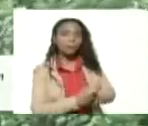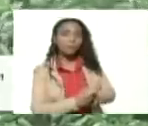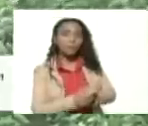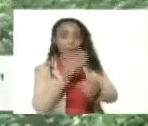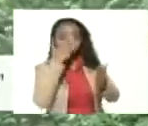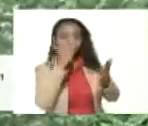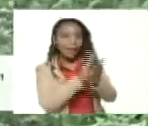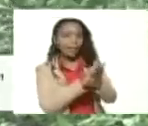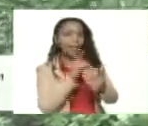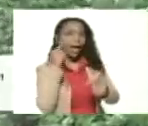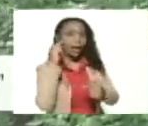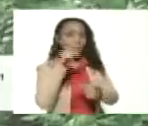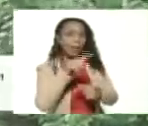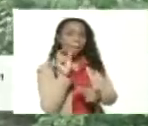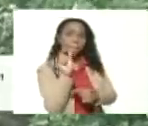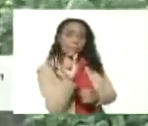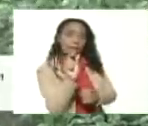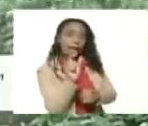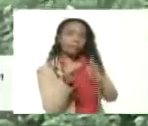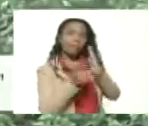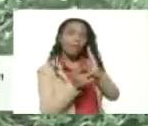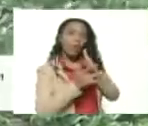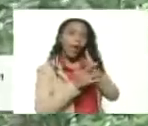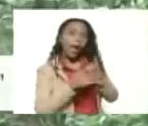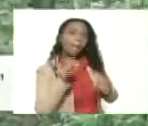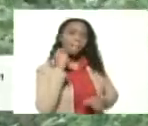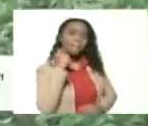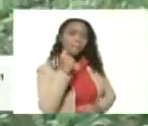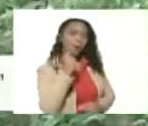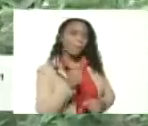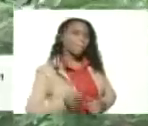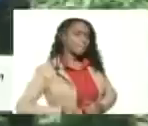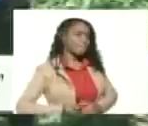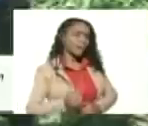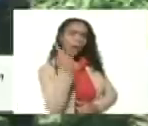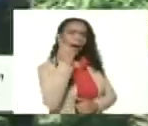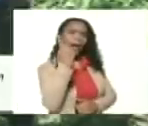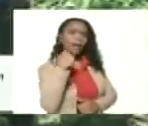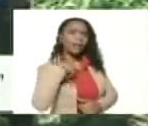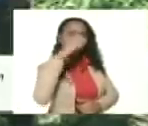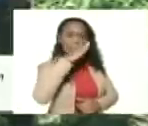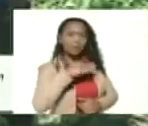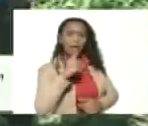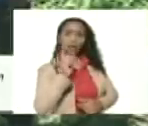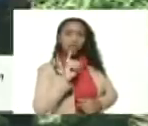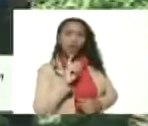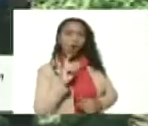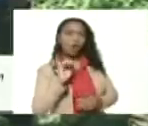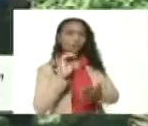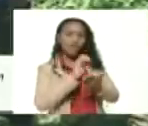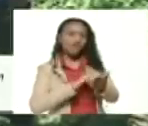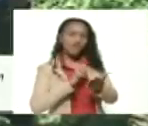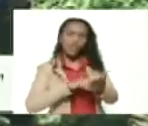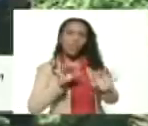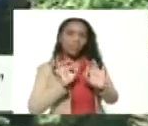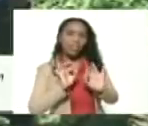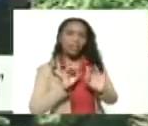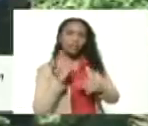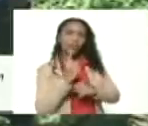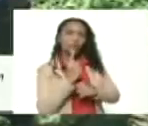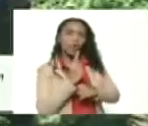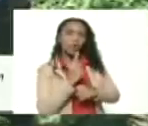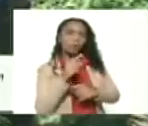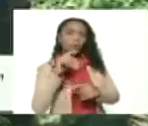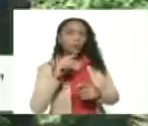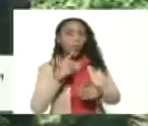directa, mínima labranza, tecnología de punto, una transculturación de Brasil, que no gastamos ni rastreo, nada, solo con el herbicida